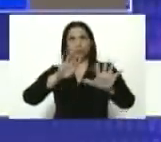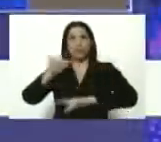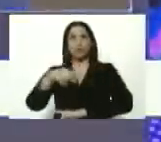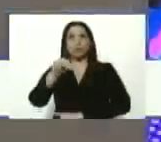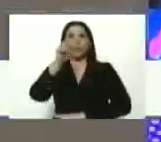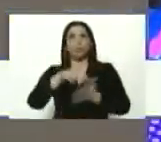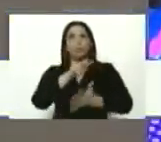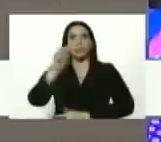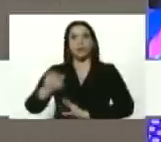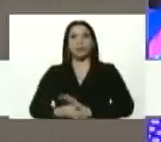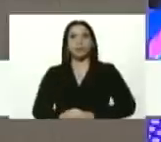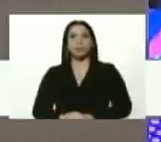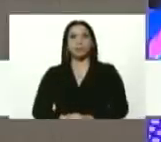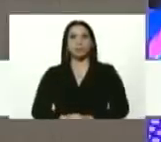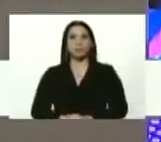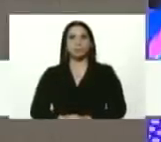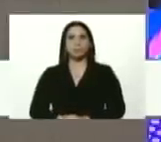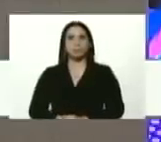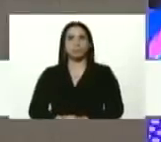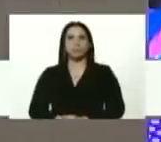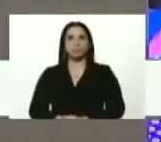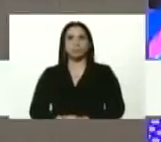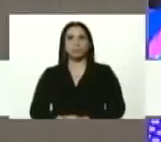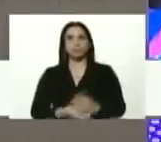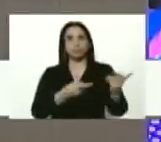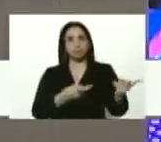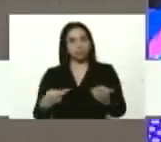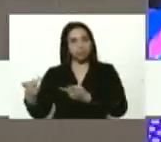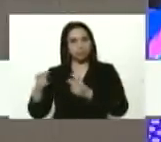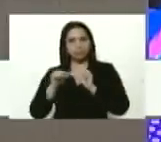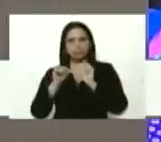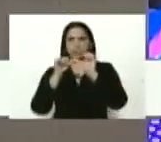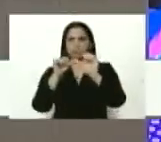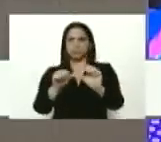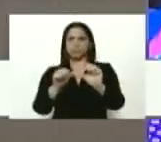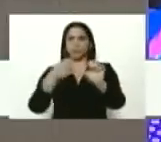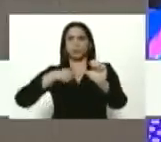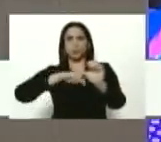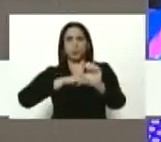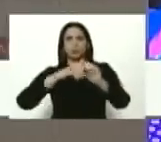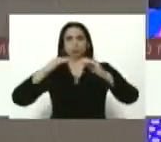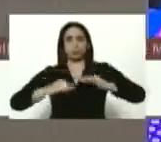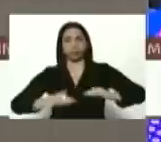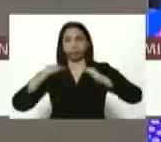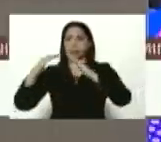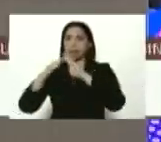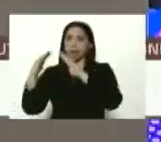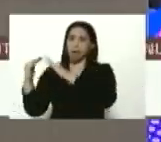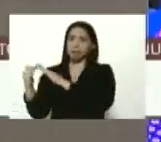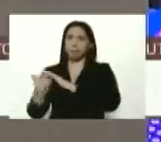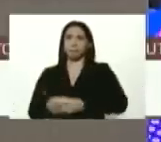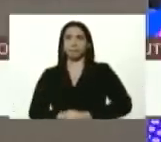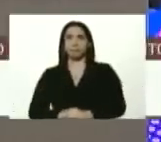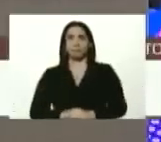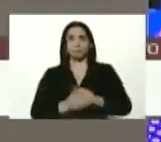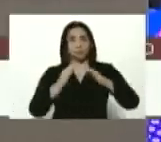junio del año 2020. La invitación es a mantenernos en nuestros hogares, quedarnos en